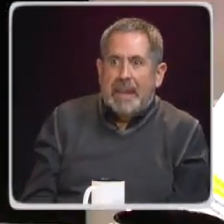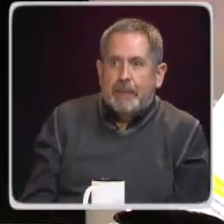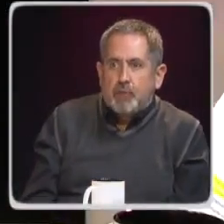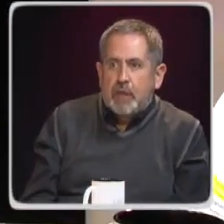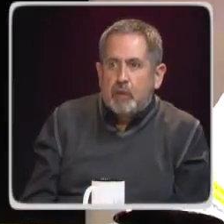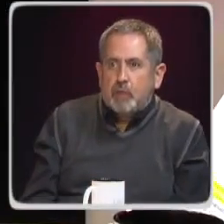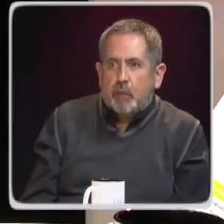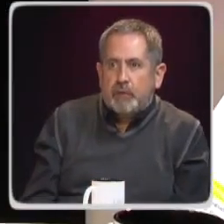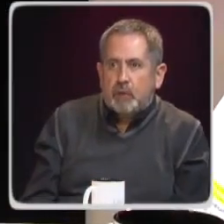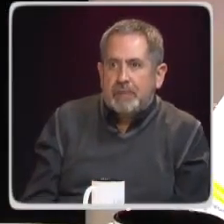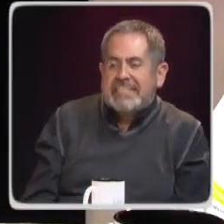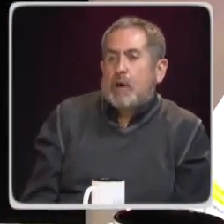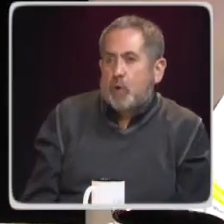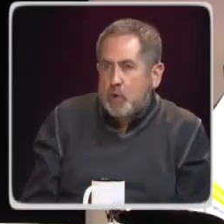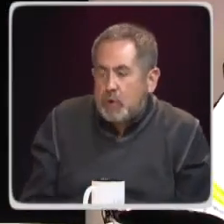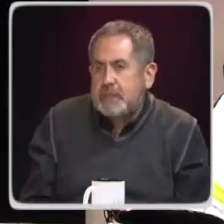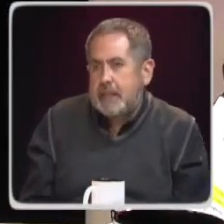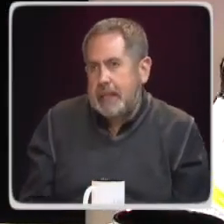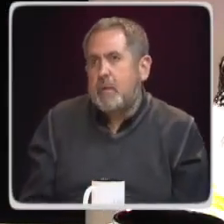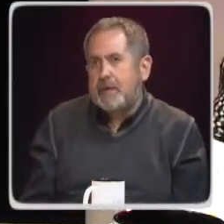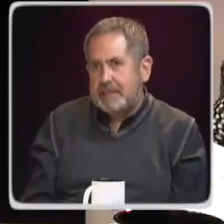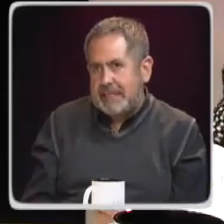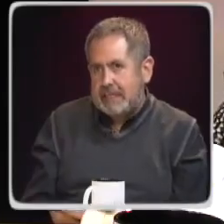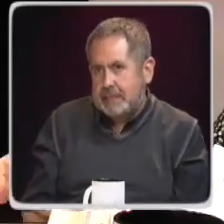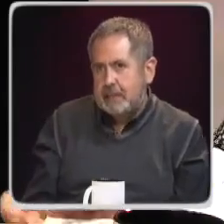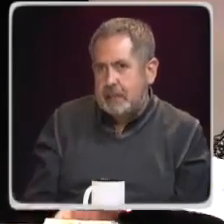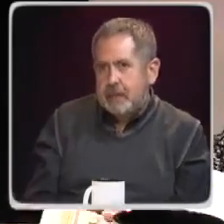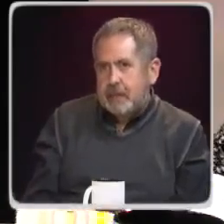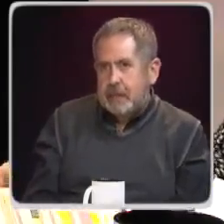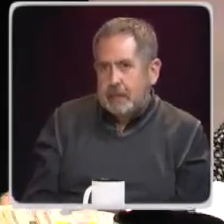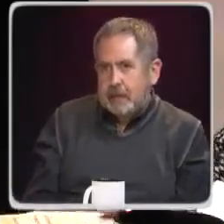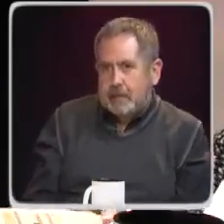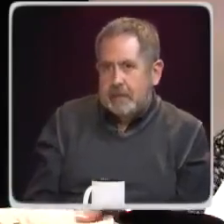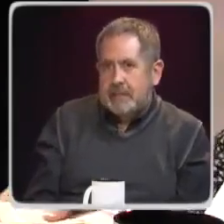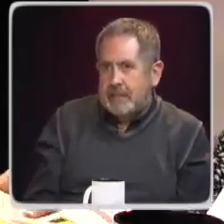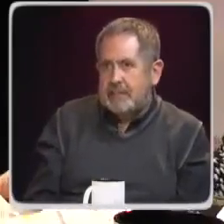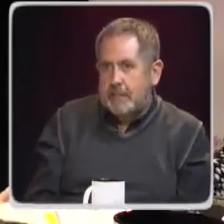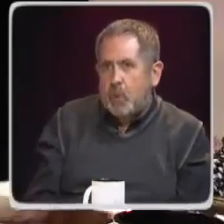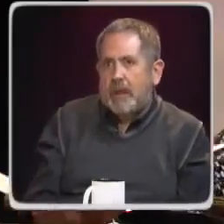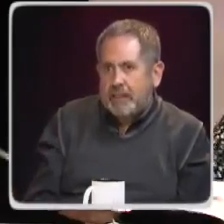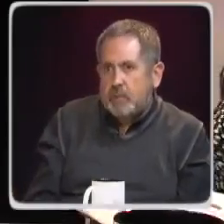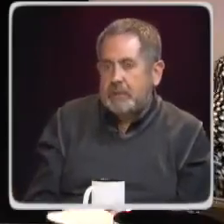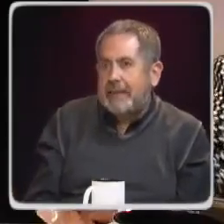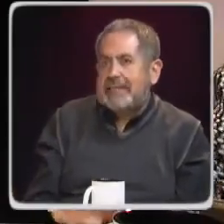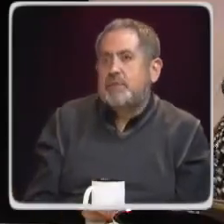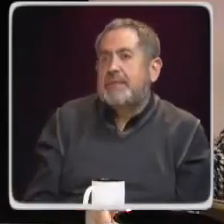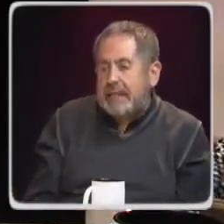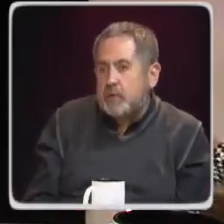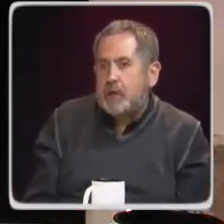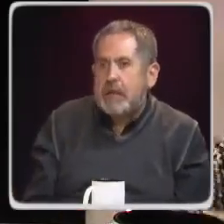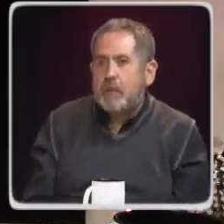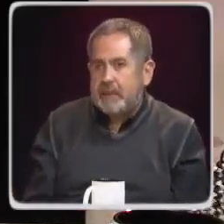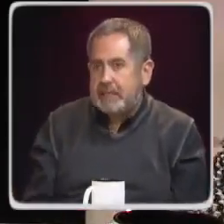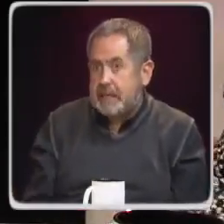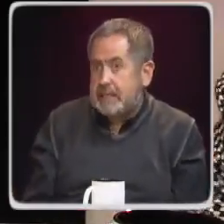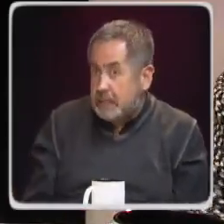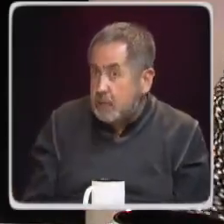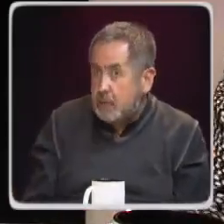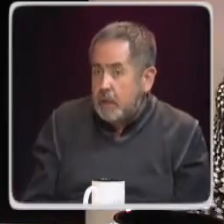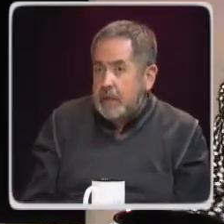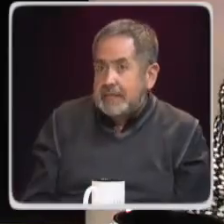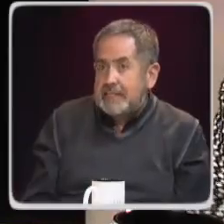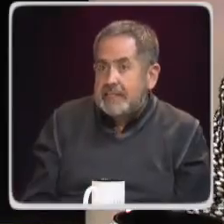Ahora la mayoría de los profesores reconocen la lengua de señas y en el sistema educativo saben que es un derecho la lengua de